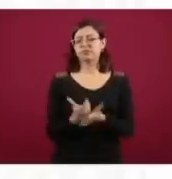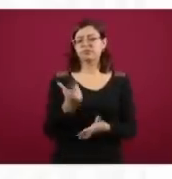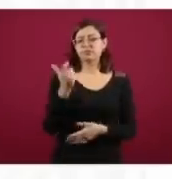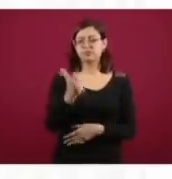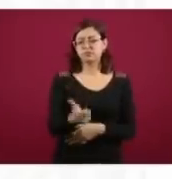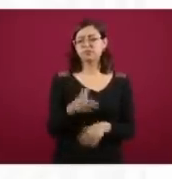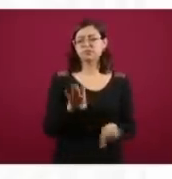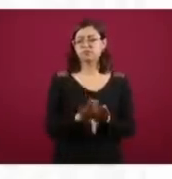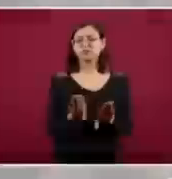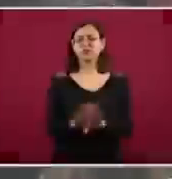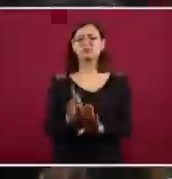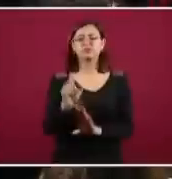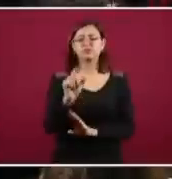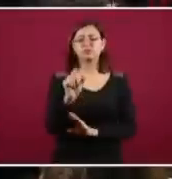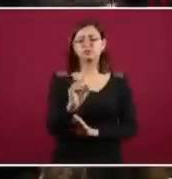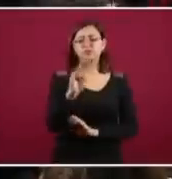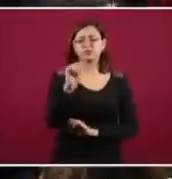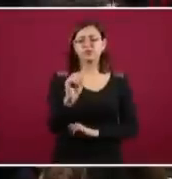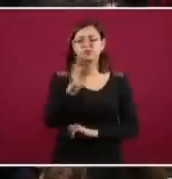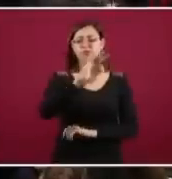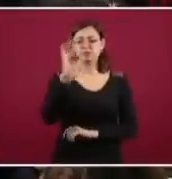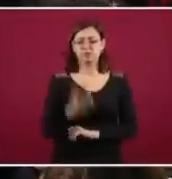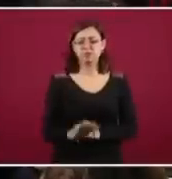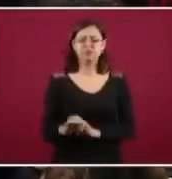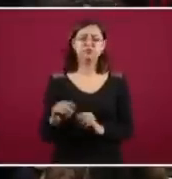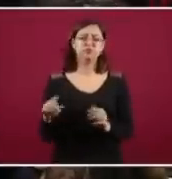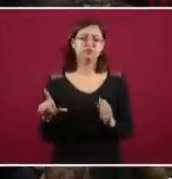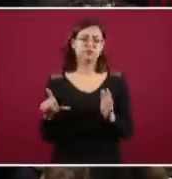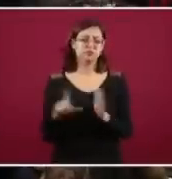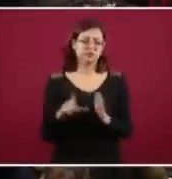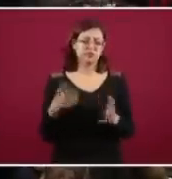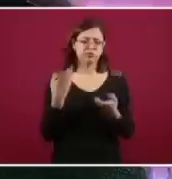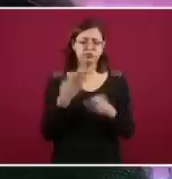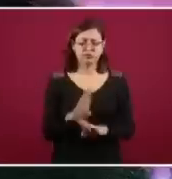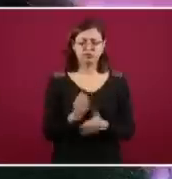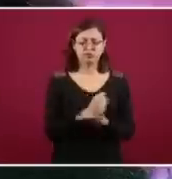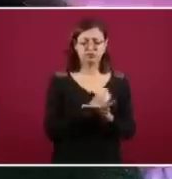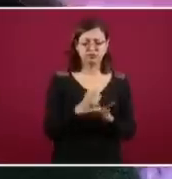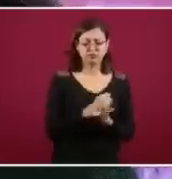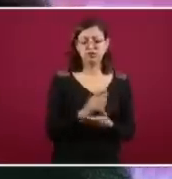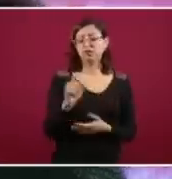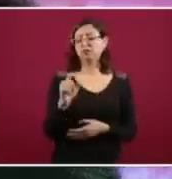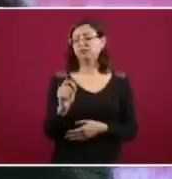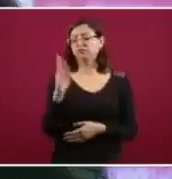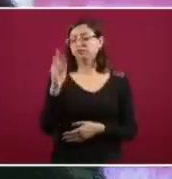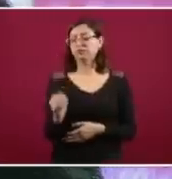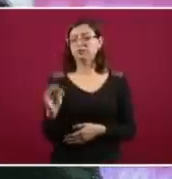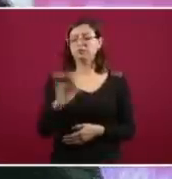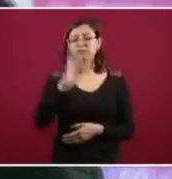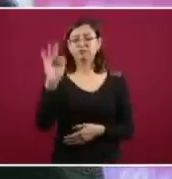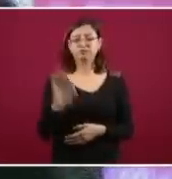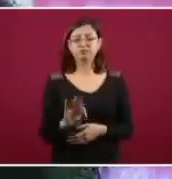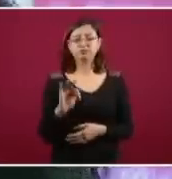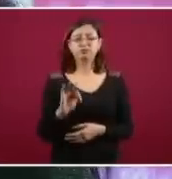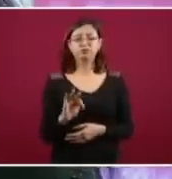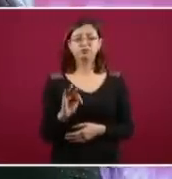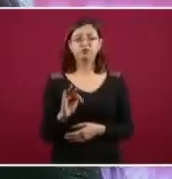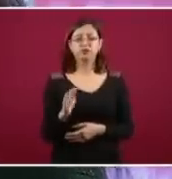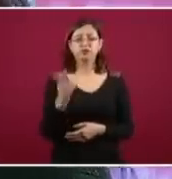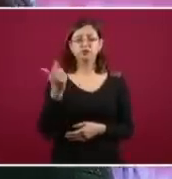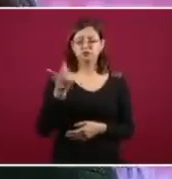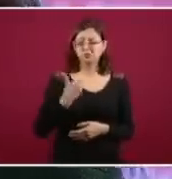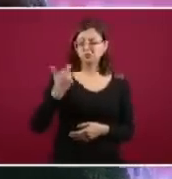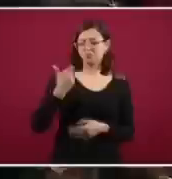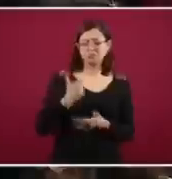el 29% compró usando tarjetas de crédito, otro 29% más pagó con dinero de su